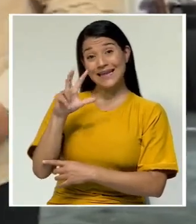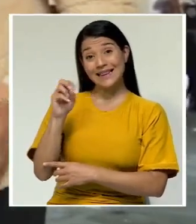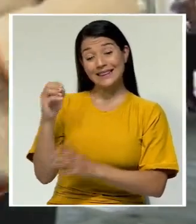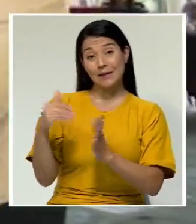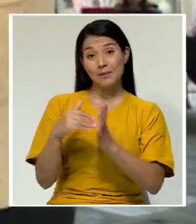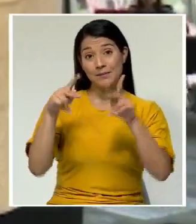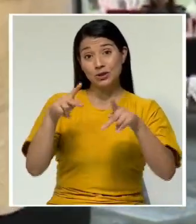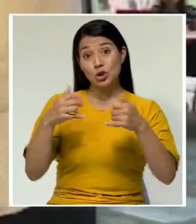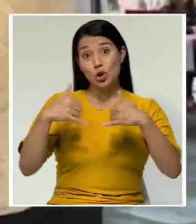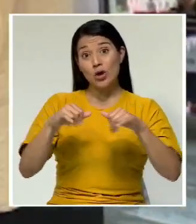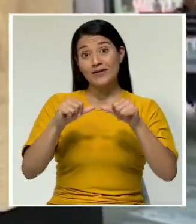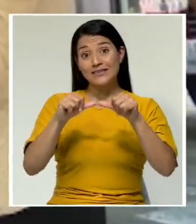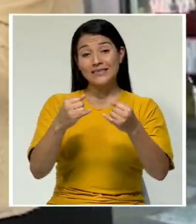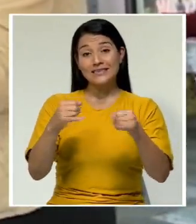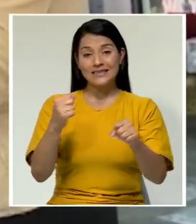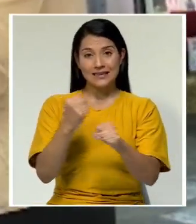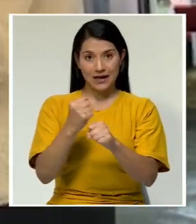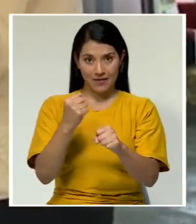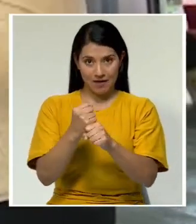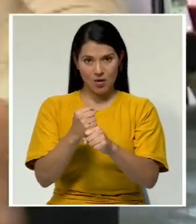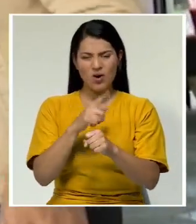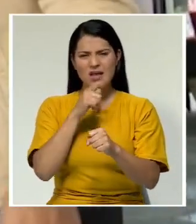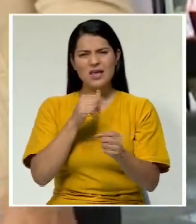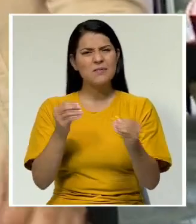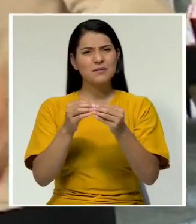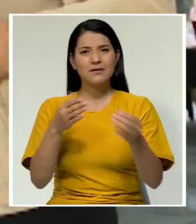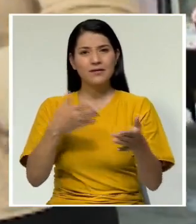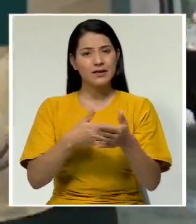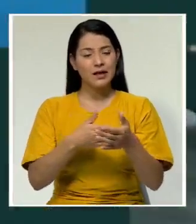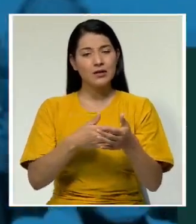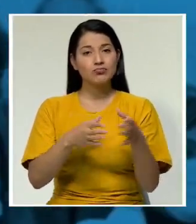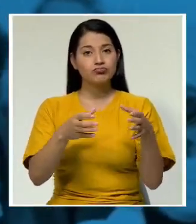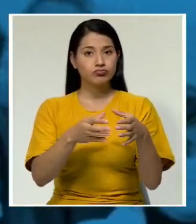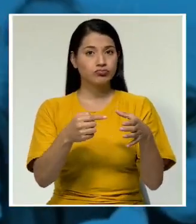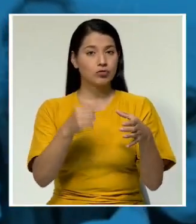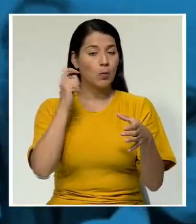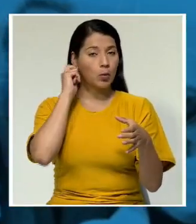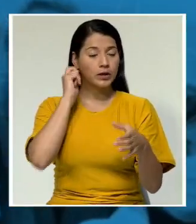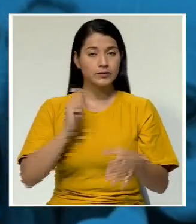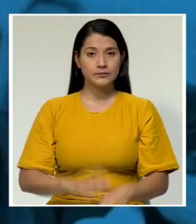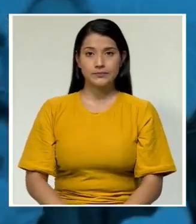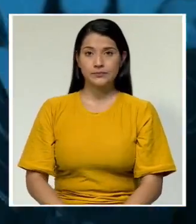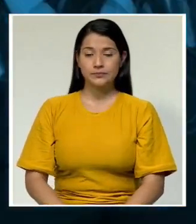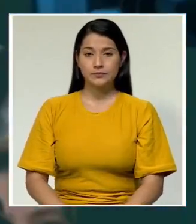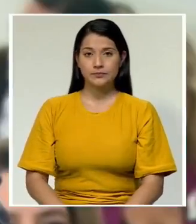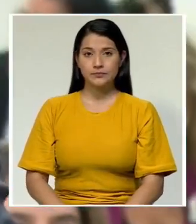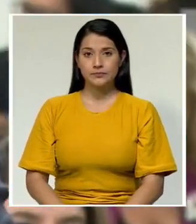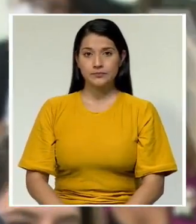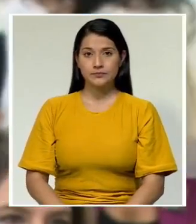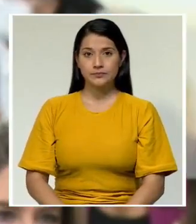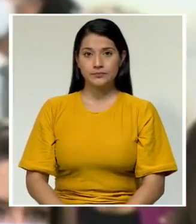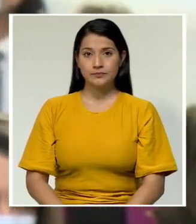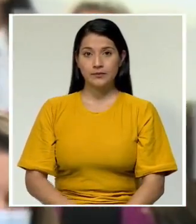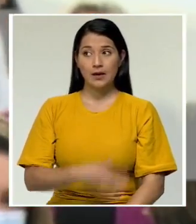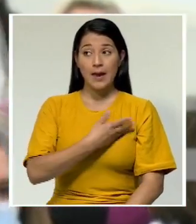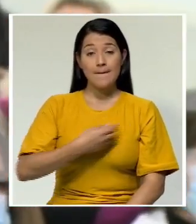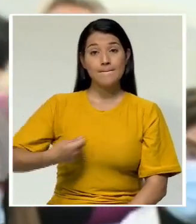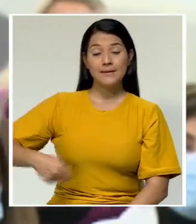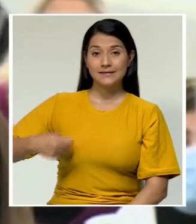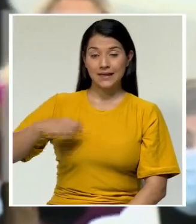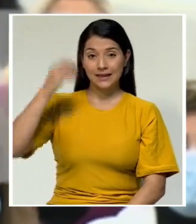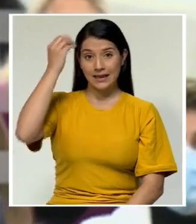Según datos del INEC, a marzo de este año, 330,000 personas aún se encuentran desempleadas. Las mujeres son las más